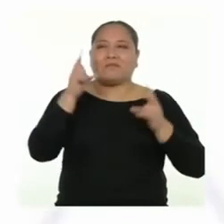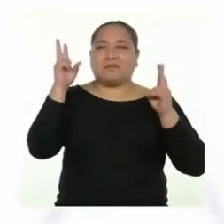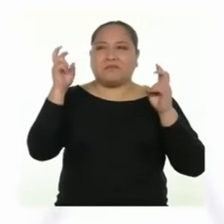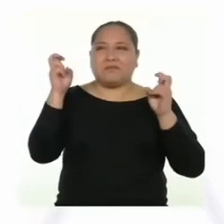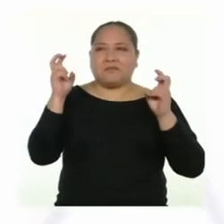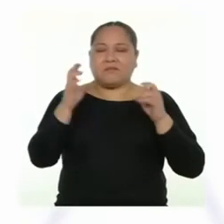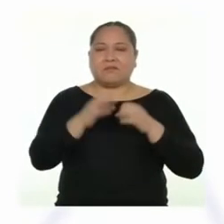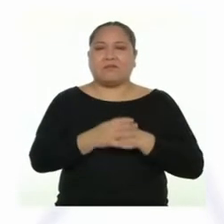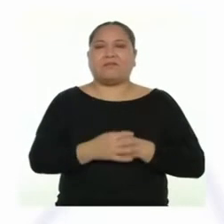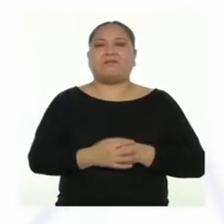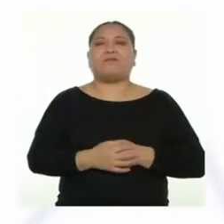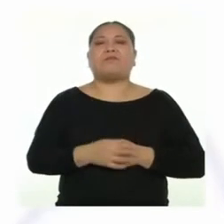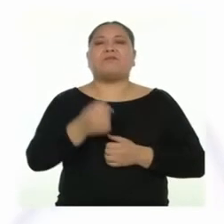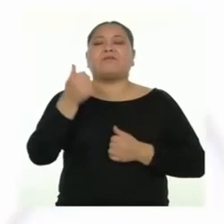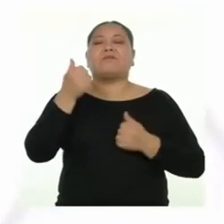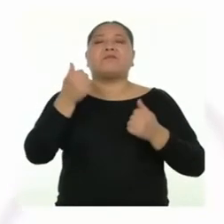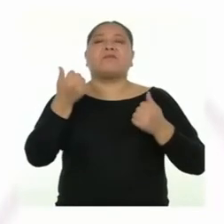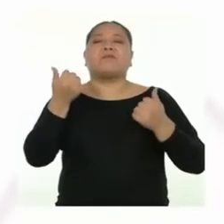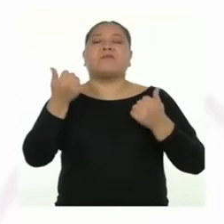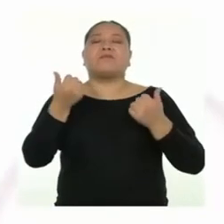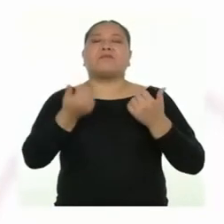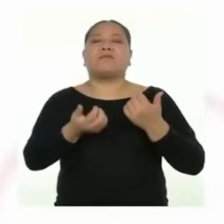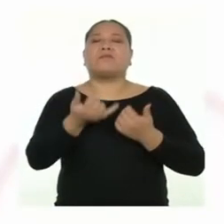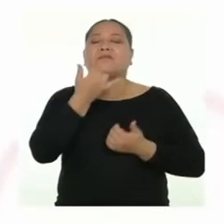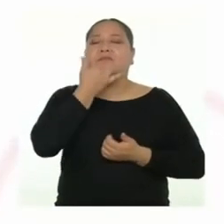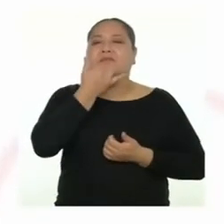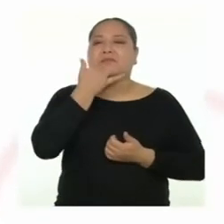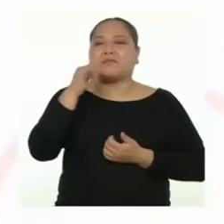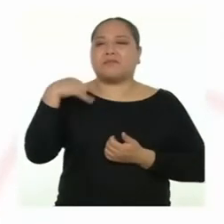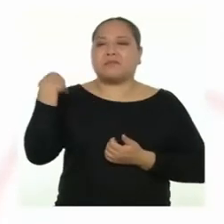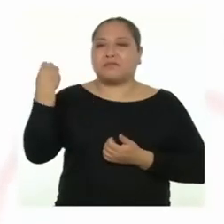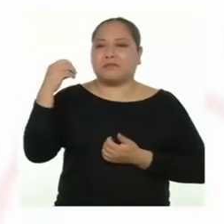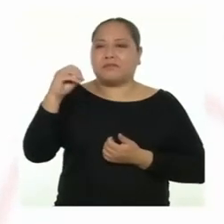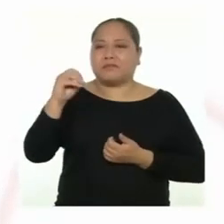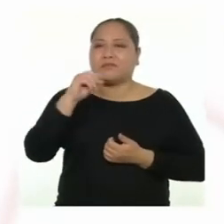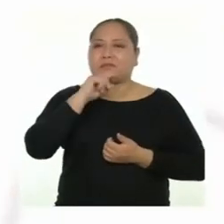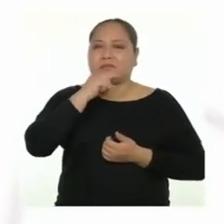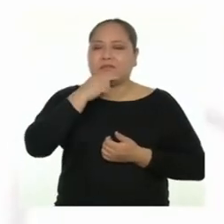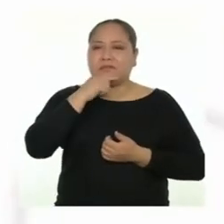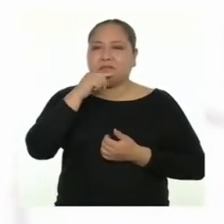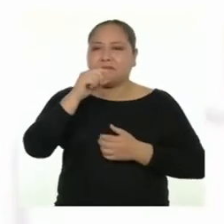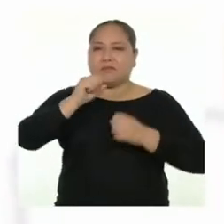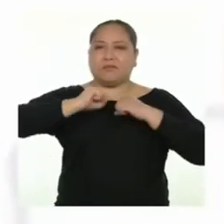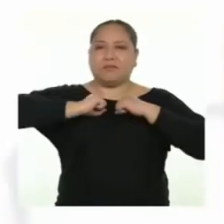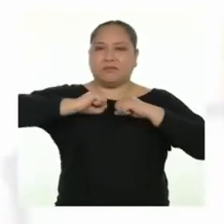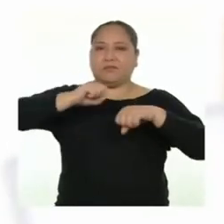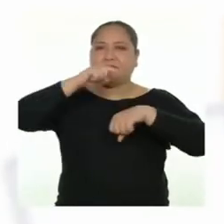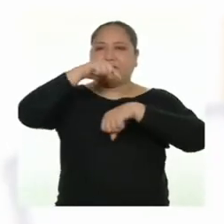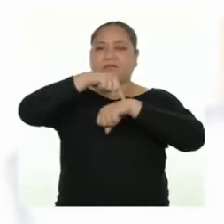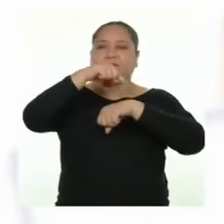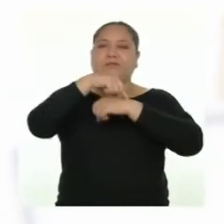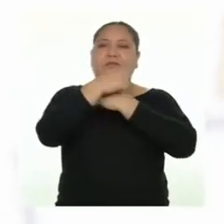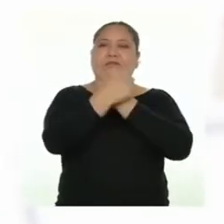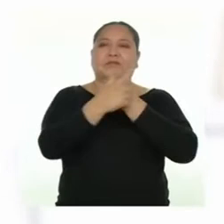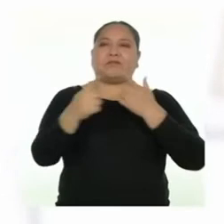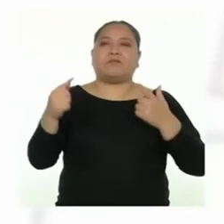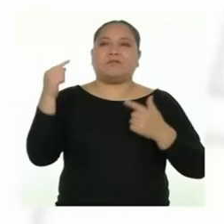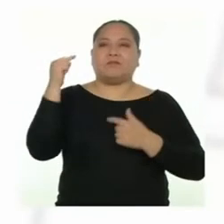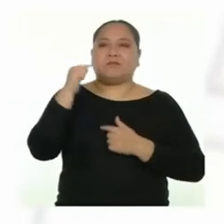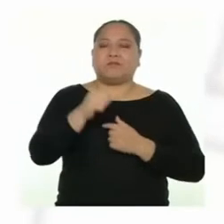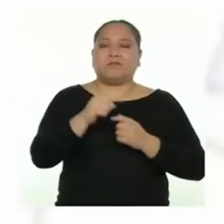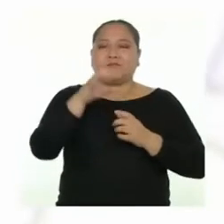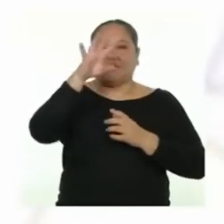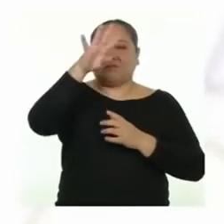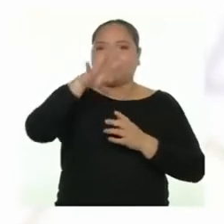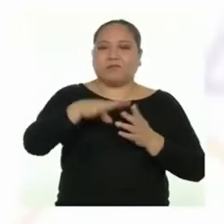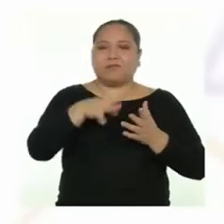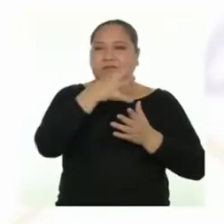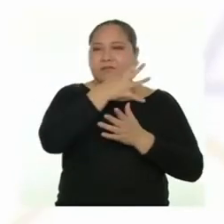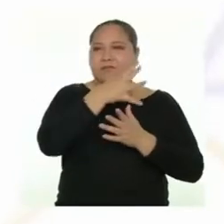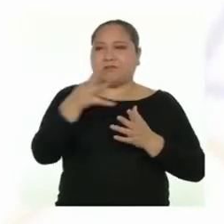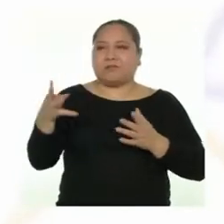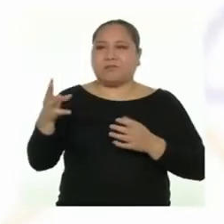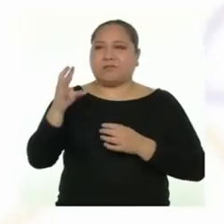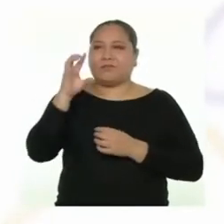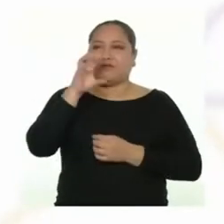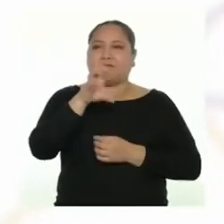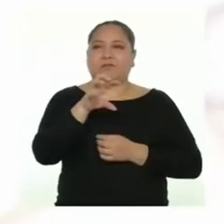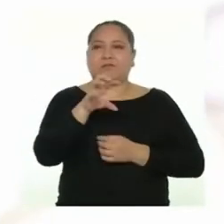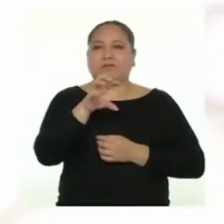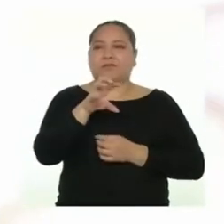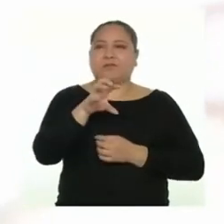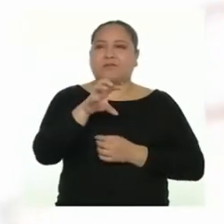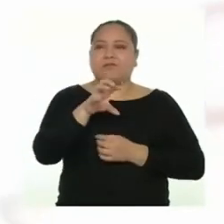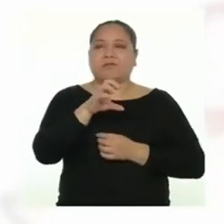tema es la situación de las adolescentes con respecto a la actividad física y el tiempo libre. En este cuadro sinóptico